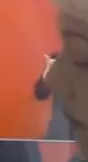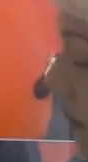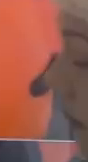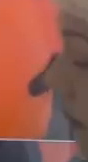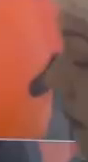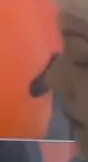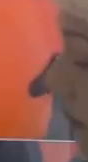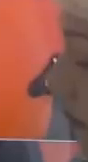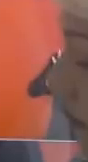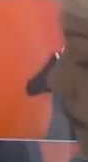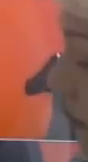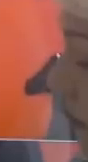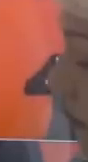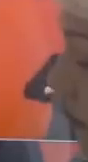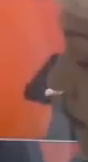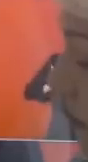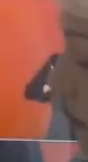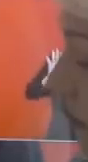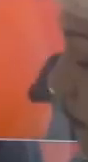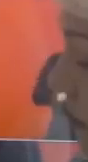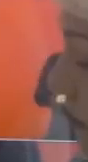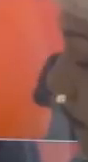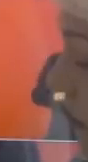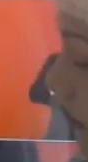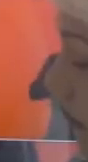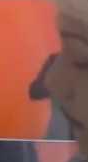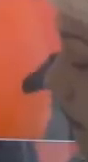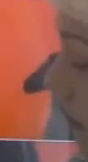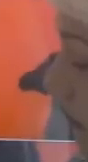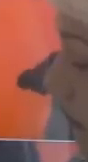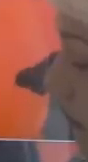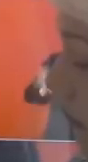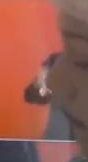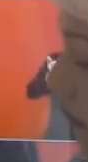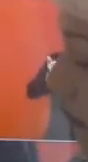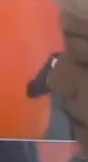Entonces, ya tomamos esta decisión, es